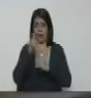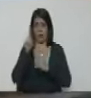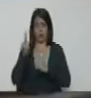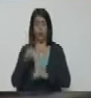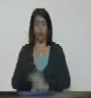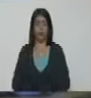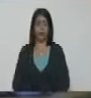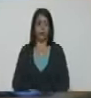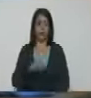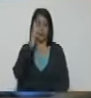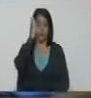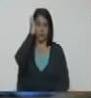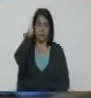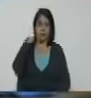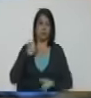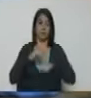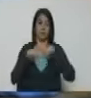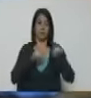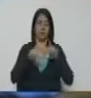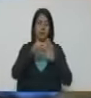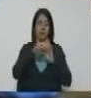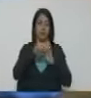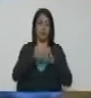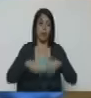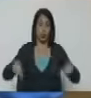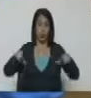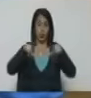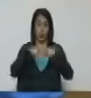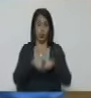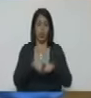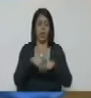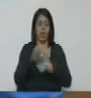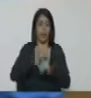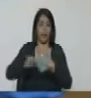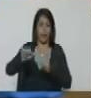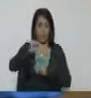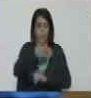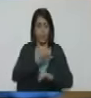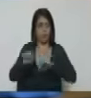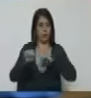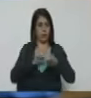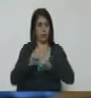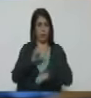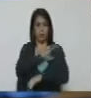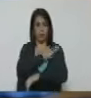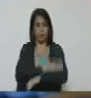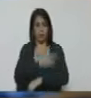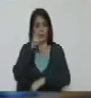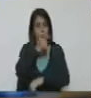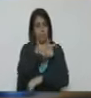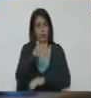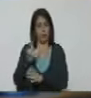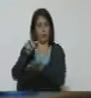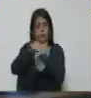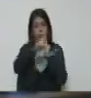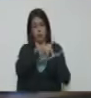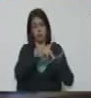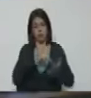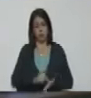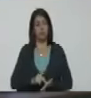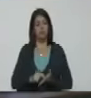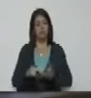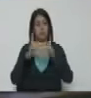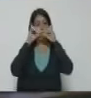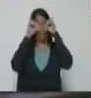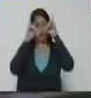Artículo 21. La ordenación y gestión del territorio en un ámbito de actuación del poder popular mediante la participación en la